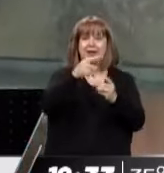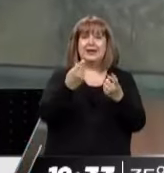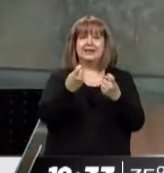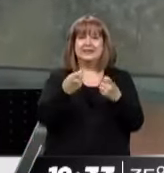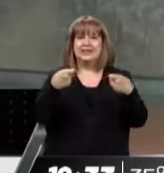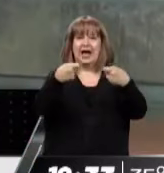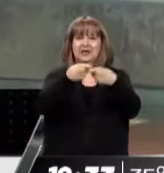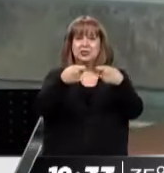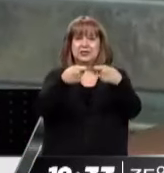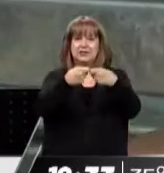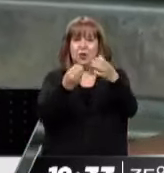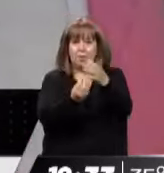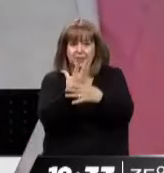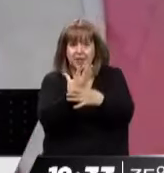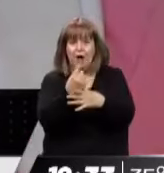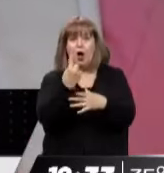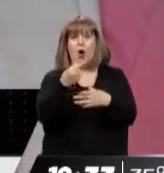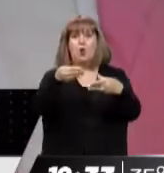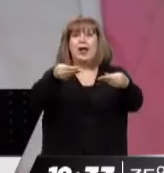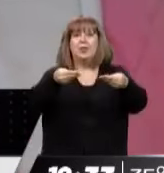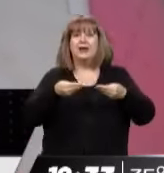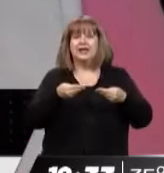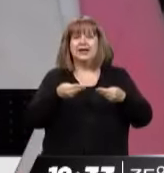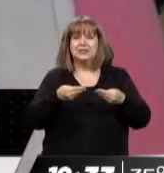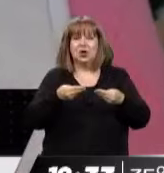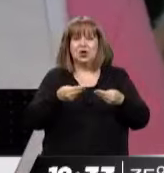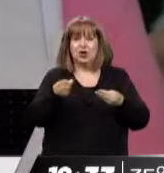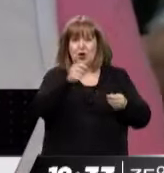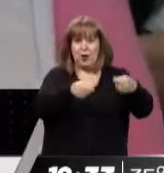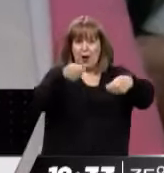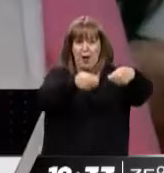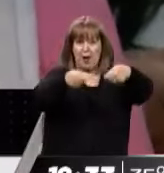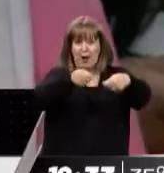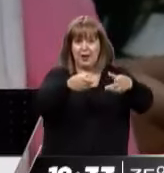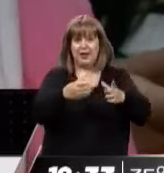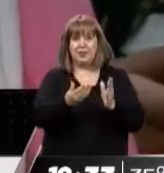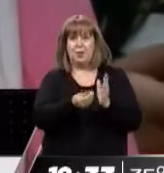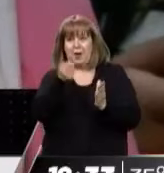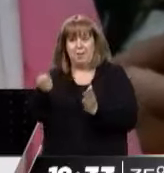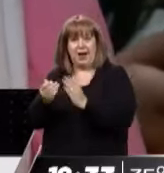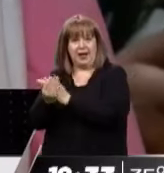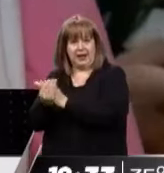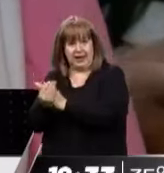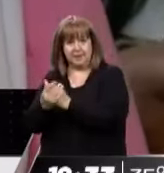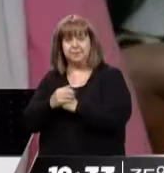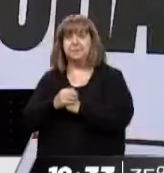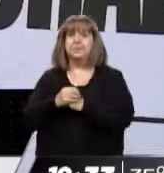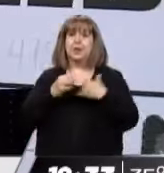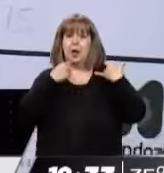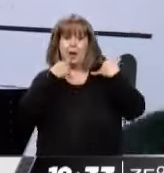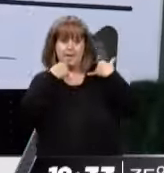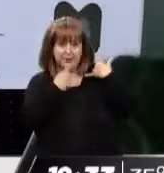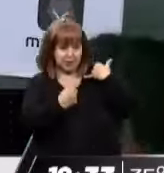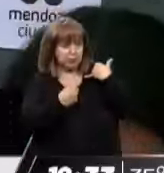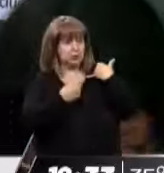nuclee, o una administración, como tenía. Que hoy no lo tienen, claro. Que hoy no lo tienen. Y la última, ¿se había hablado de algunas relaciones